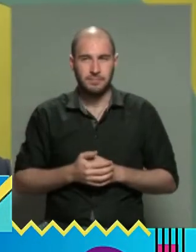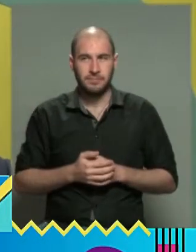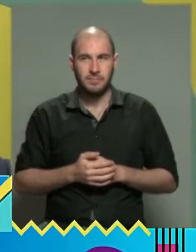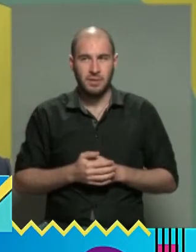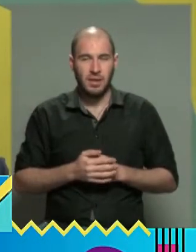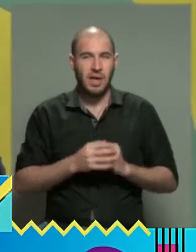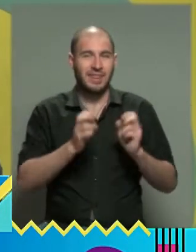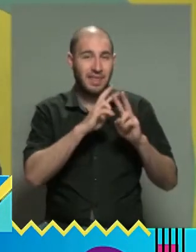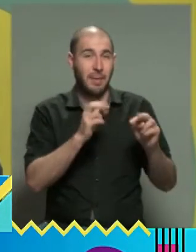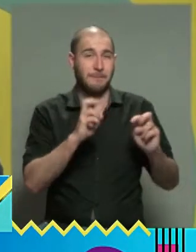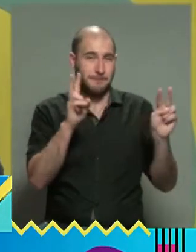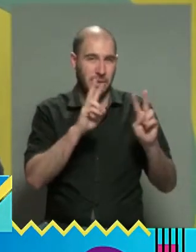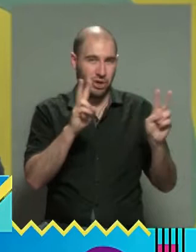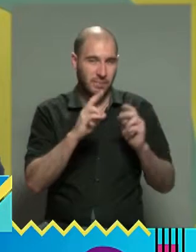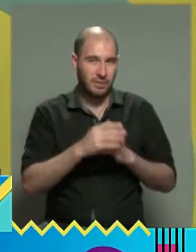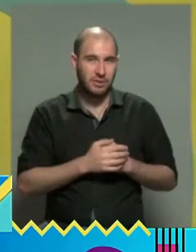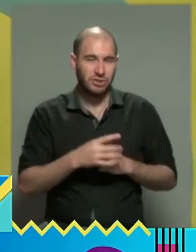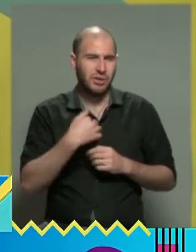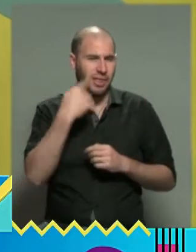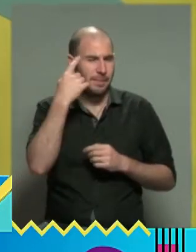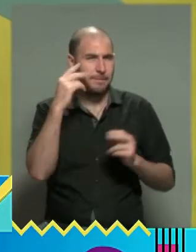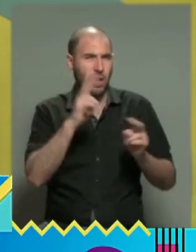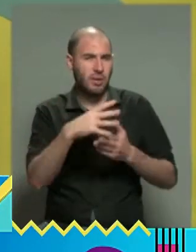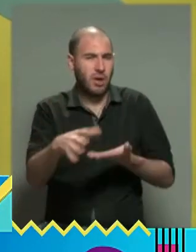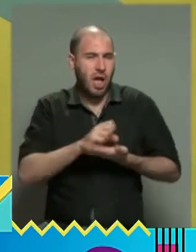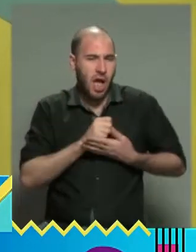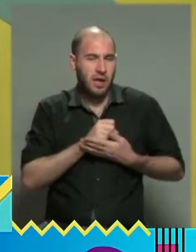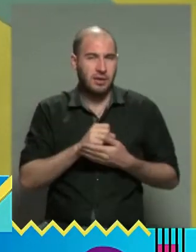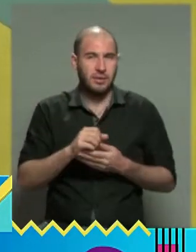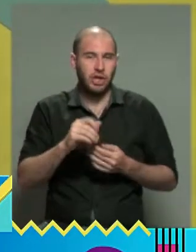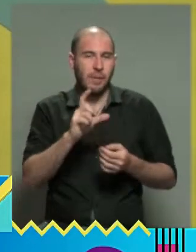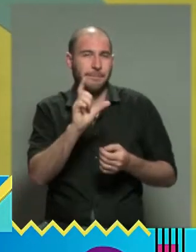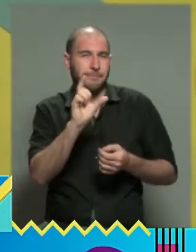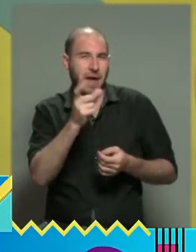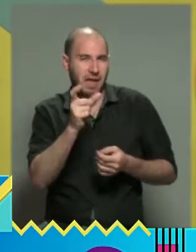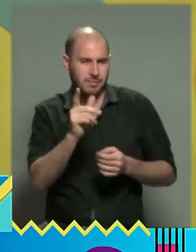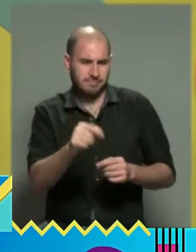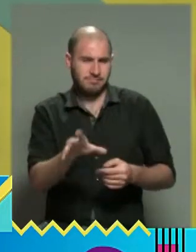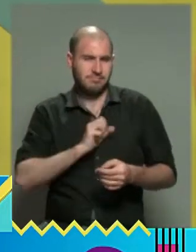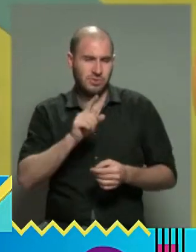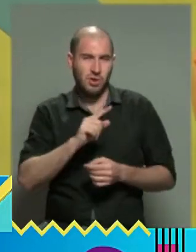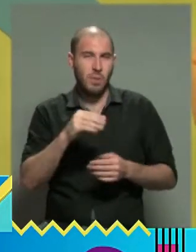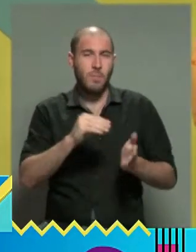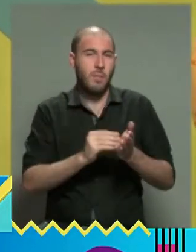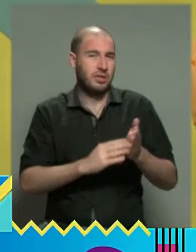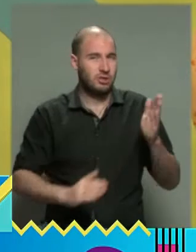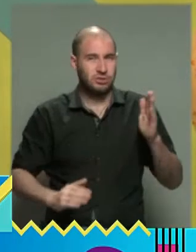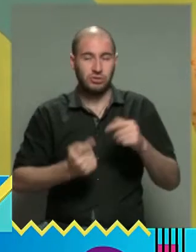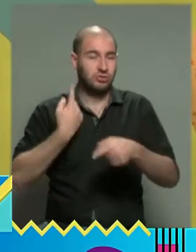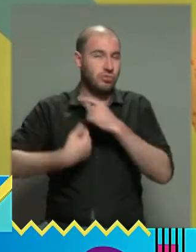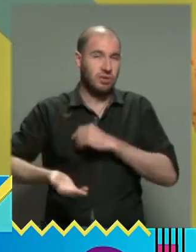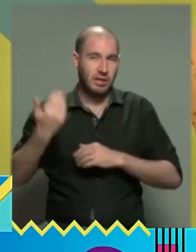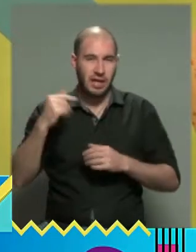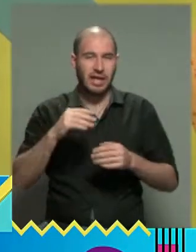mira, con respecto al peronismo, yo no creo que el peronismo se haya apropiado del concepto. creo que ocupó un momento histórico,